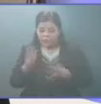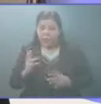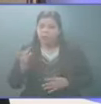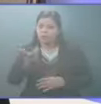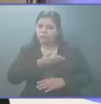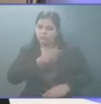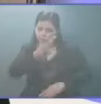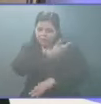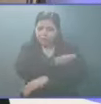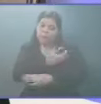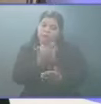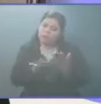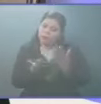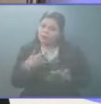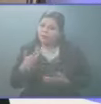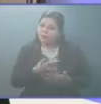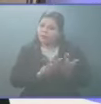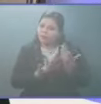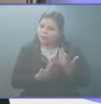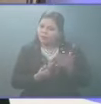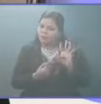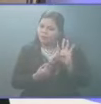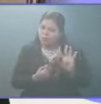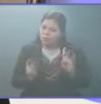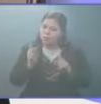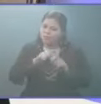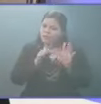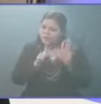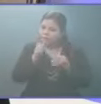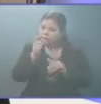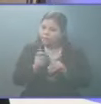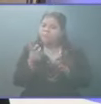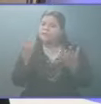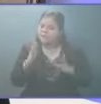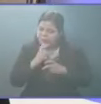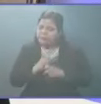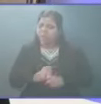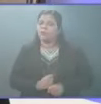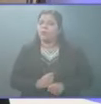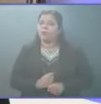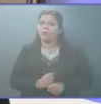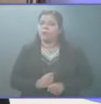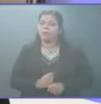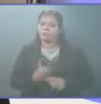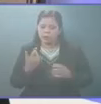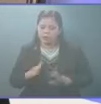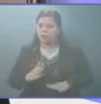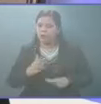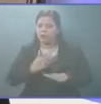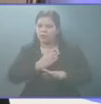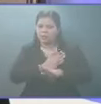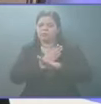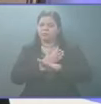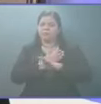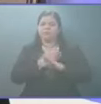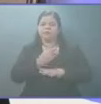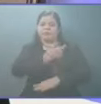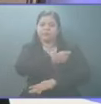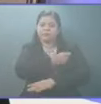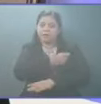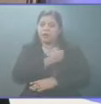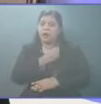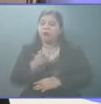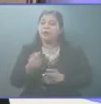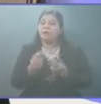vacunados, probablemente vamos a esperar entre 4 a 6 meses para poder tener una inmunidad activa, porque la vacunación es inmunidad